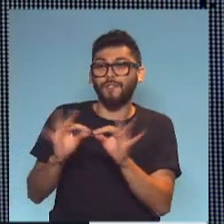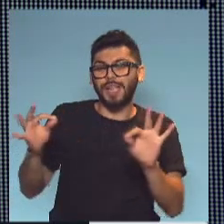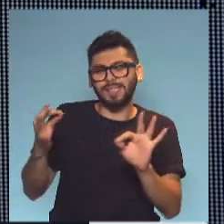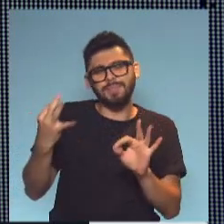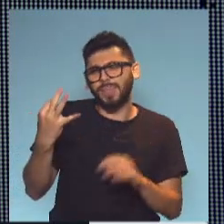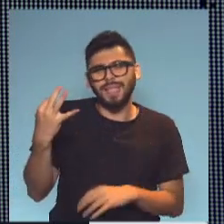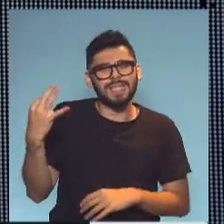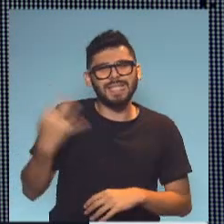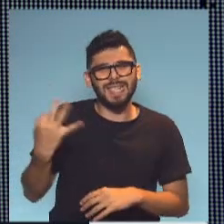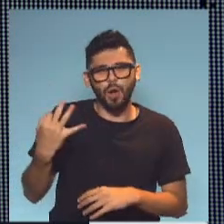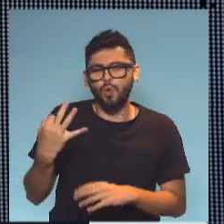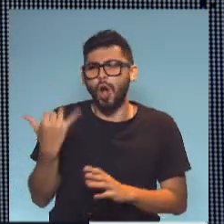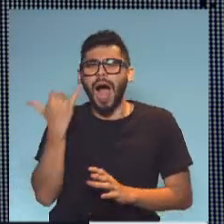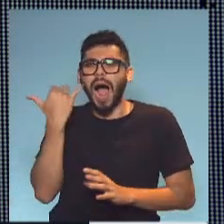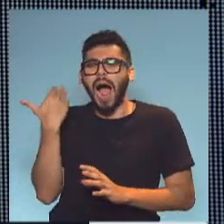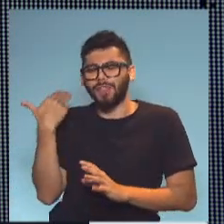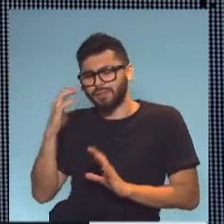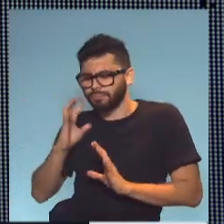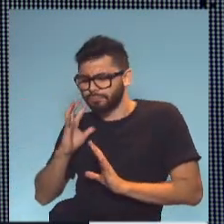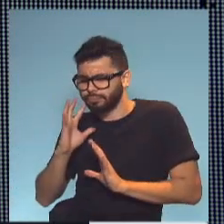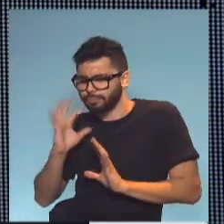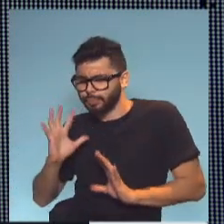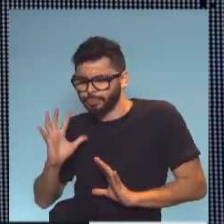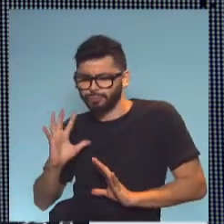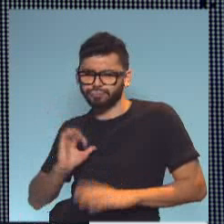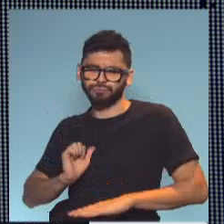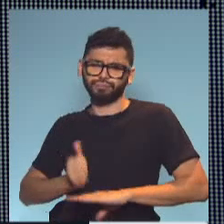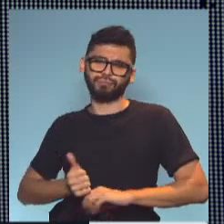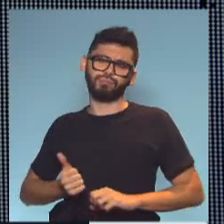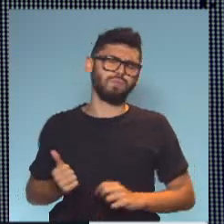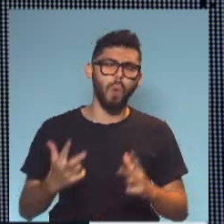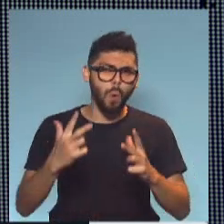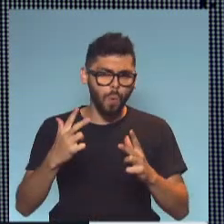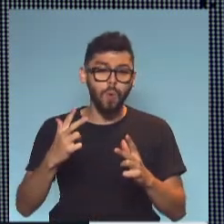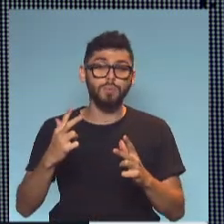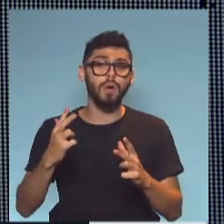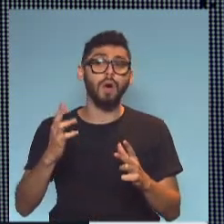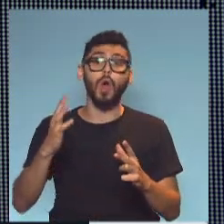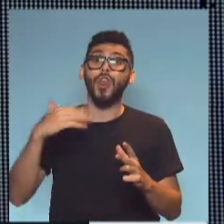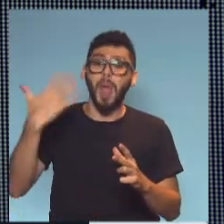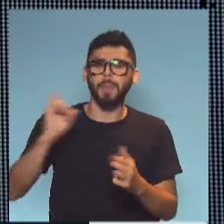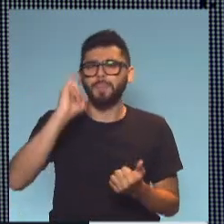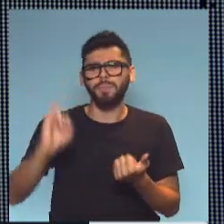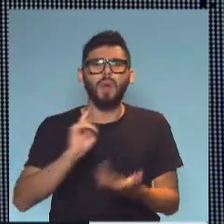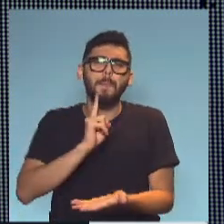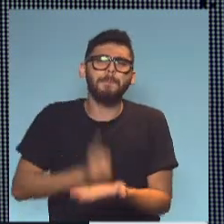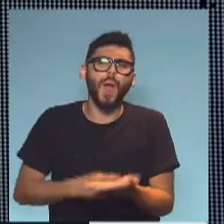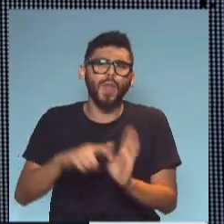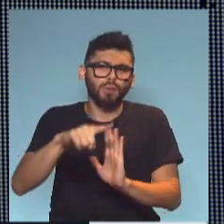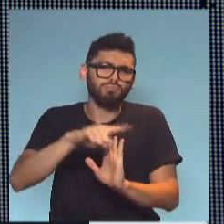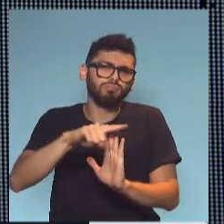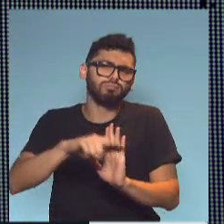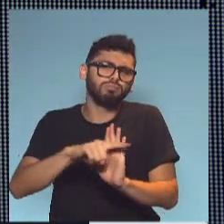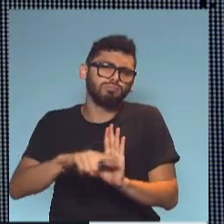sido previstas antes, ¿no? Como para que tenga su impacto, para luego empezar a desglosar medidas, para darlas